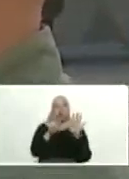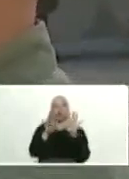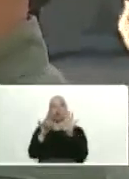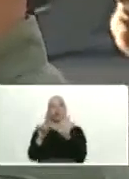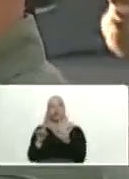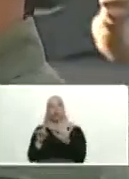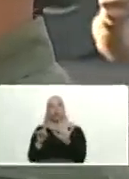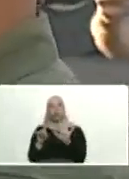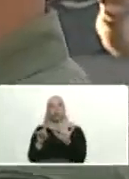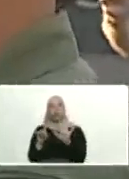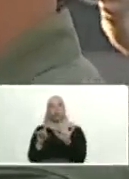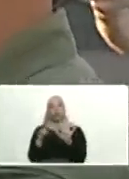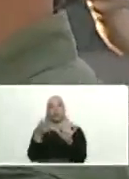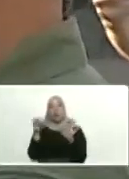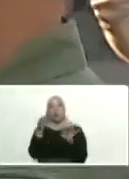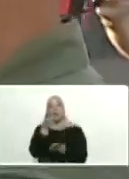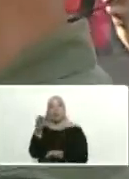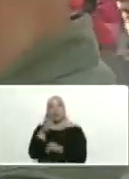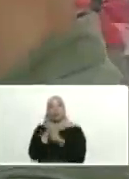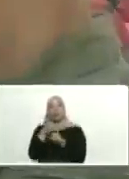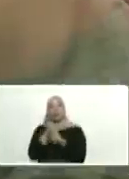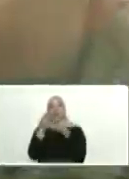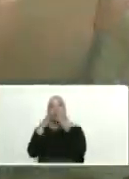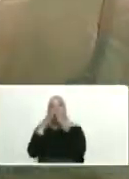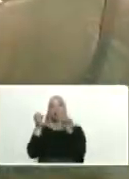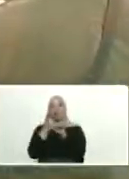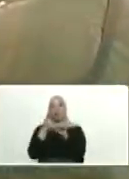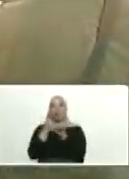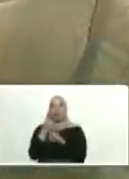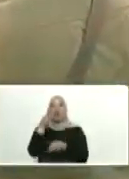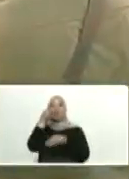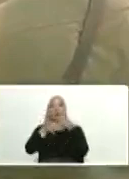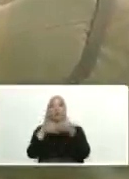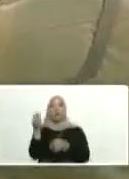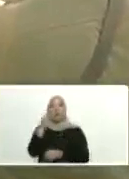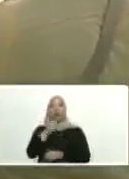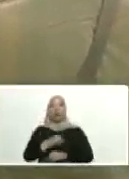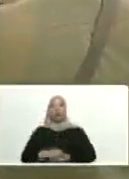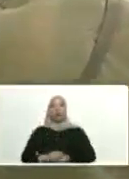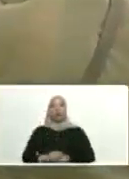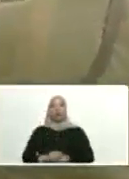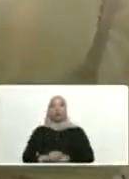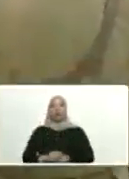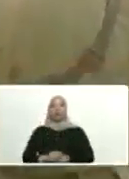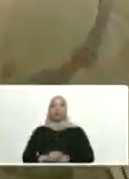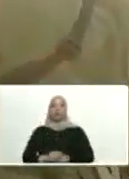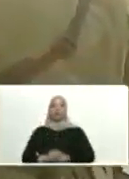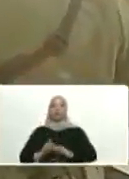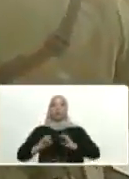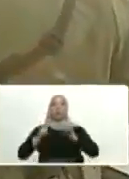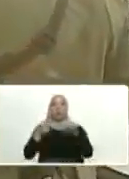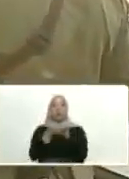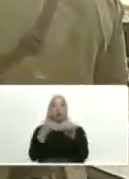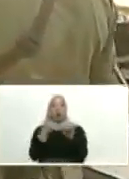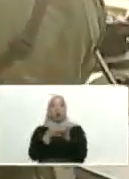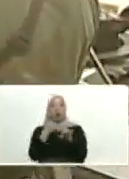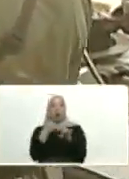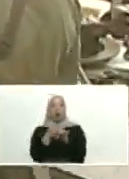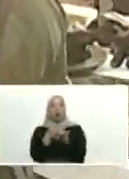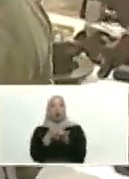1996 correcto Bueno aquí lo tenemos todo pues qué más me cuenta Cuénteme algo de aquí Bueno comenzamos un trabajo de